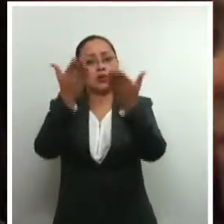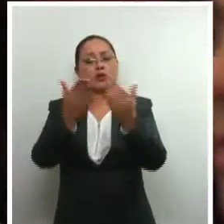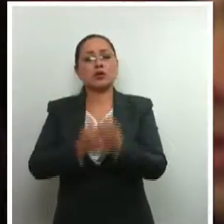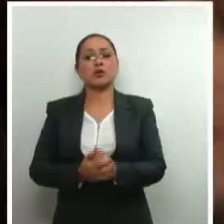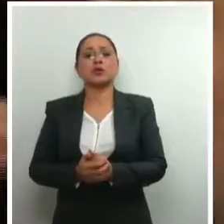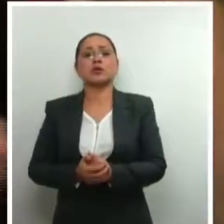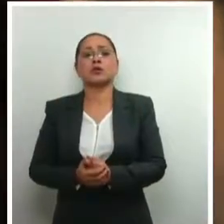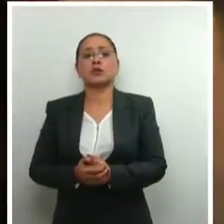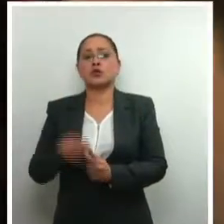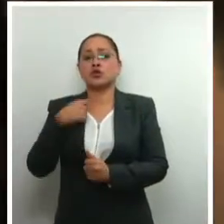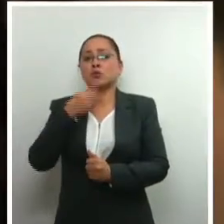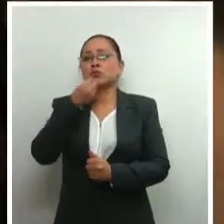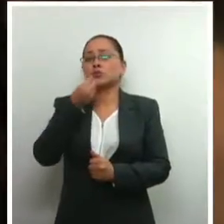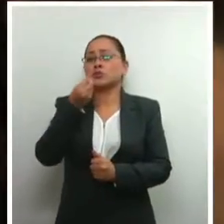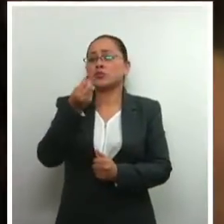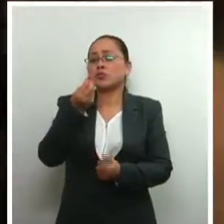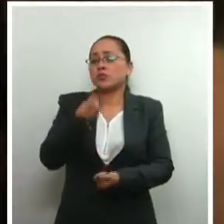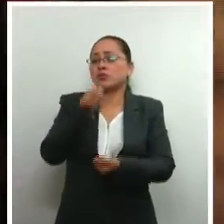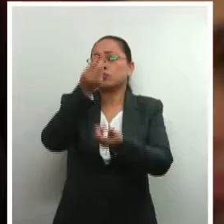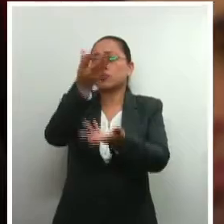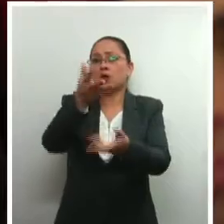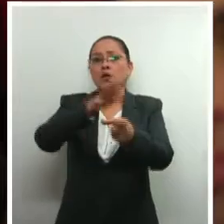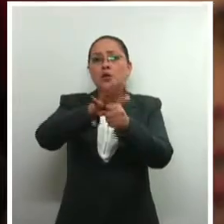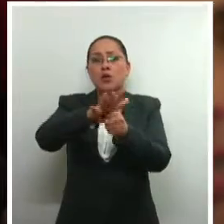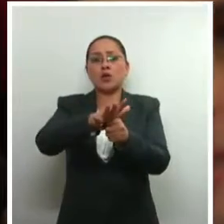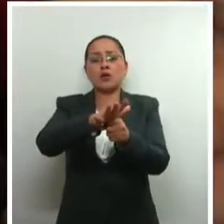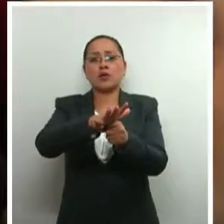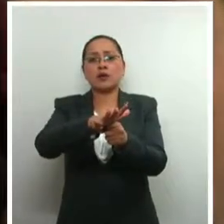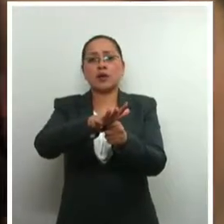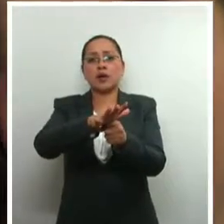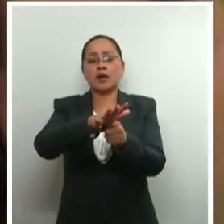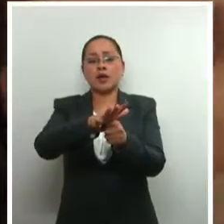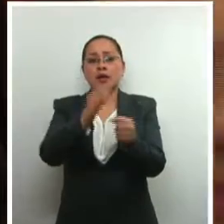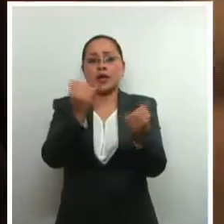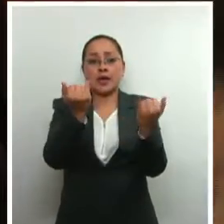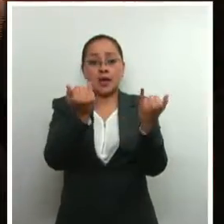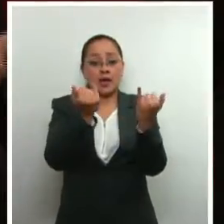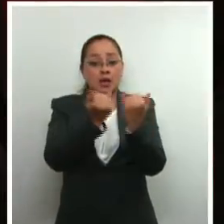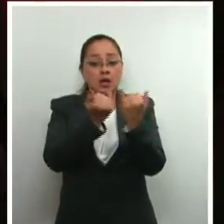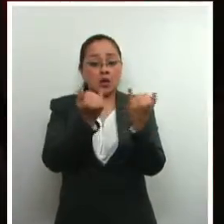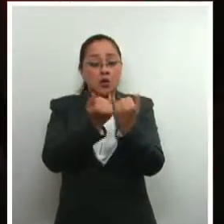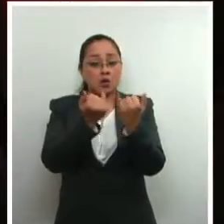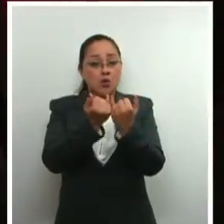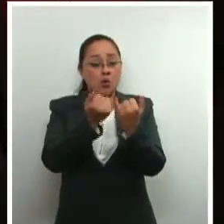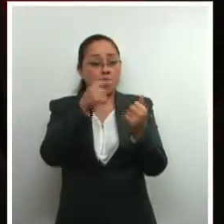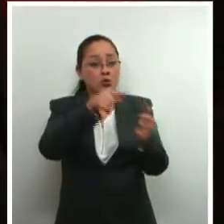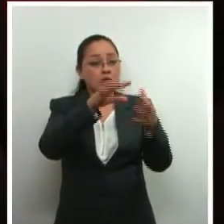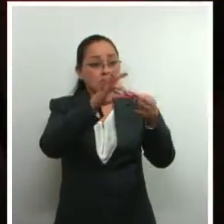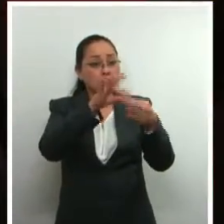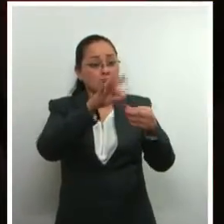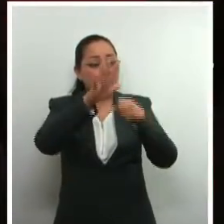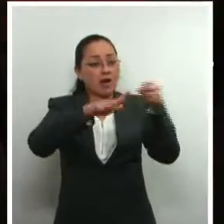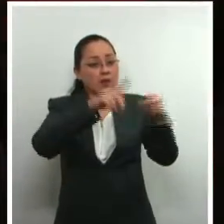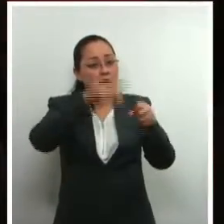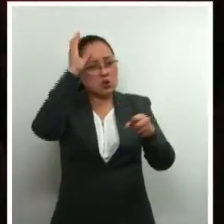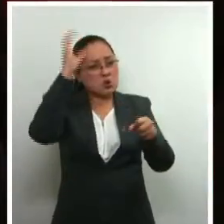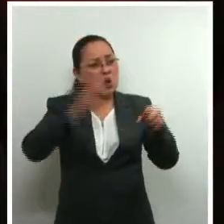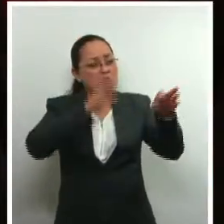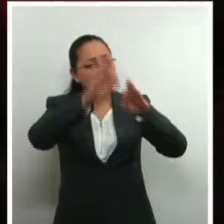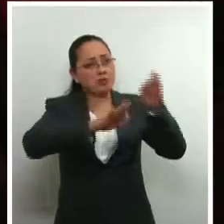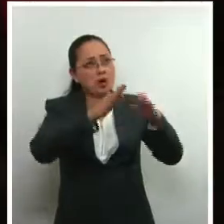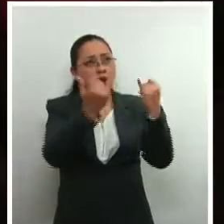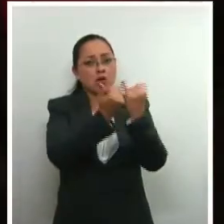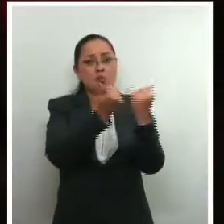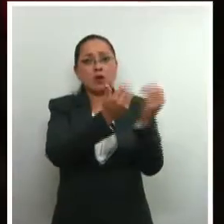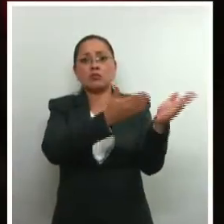que dije que así como se defiende que no haya crueldad con los animales, consideráramos